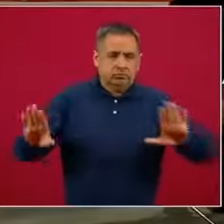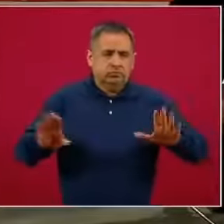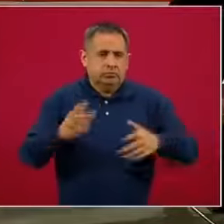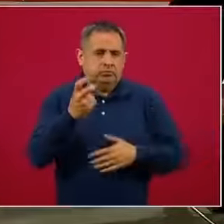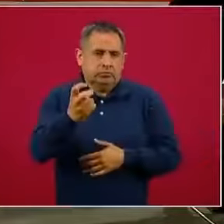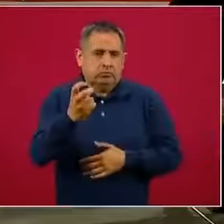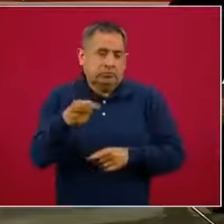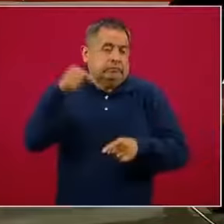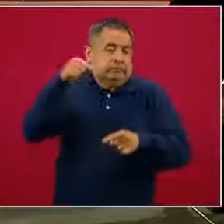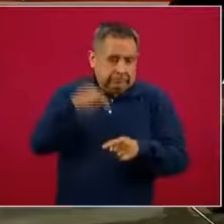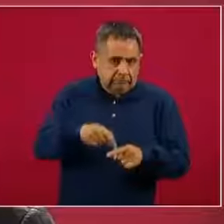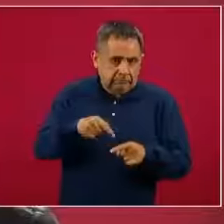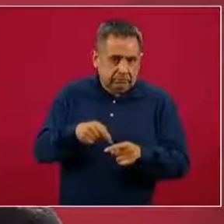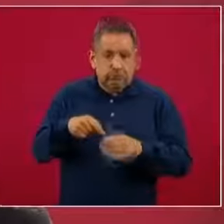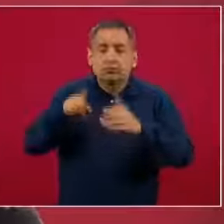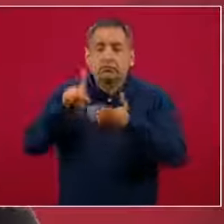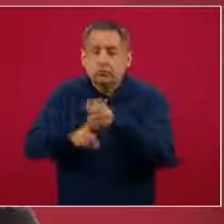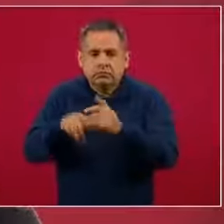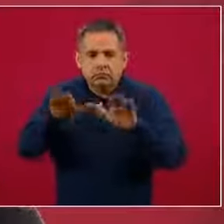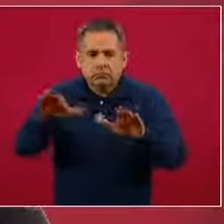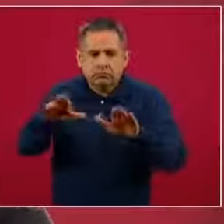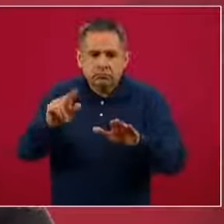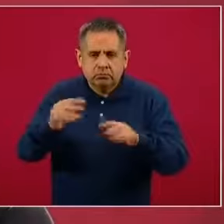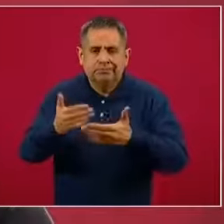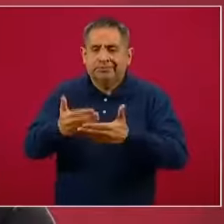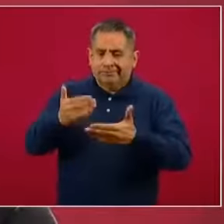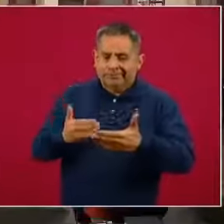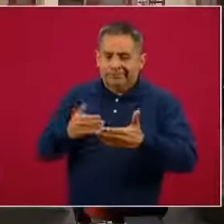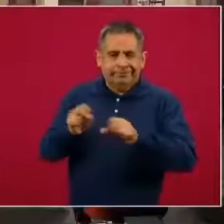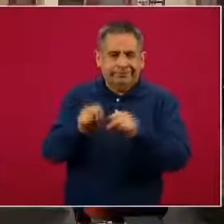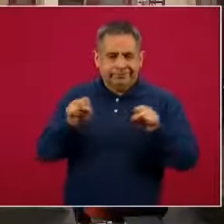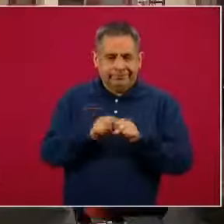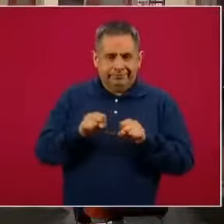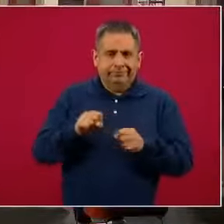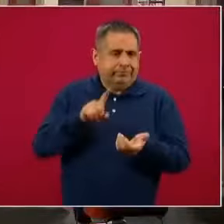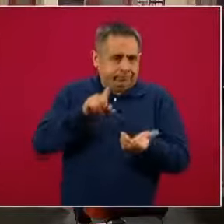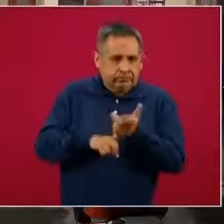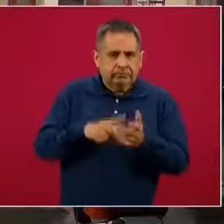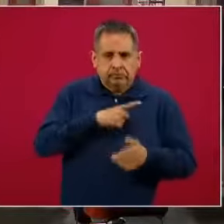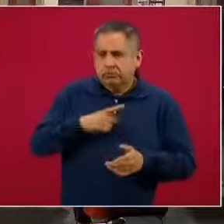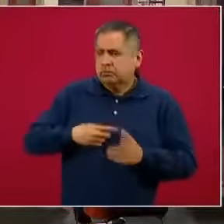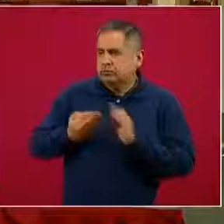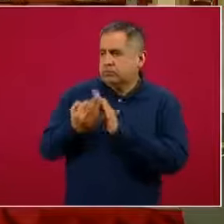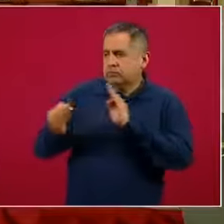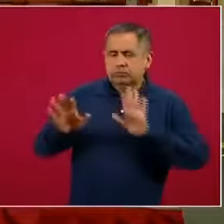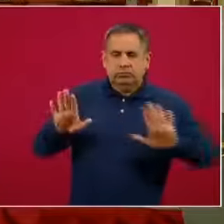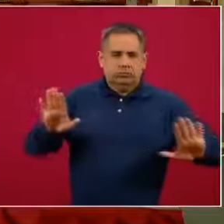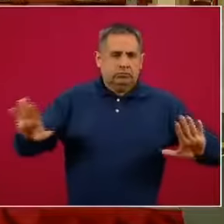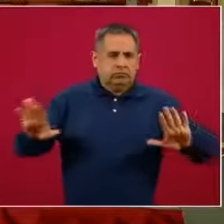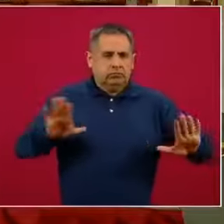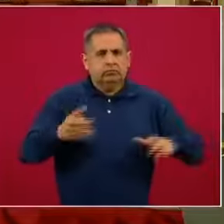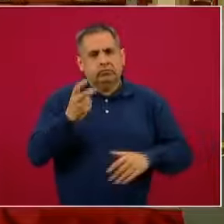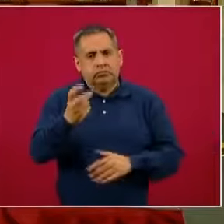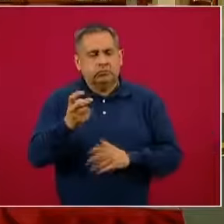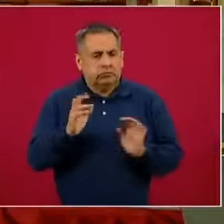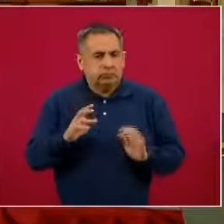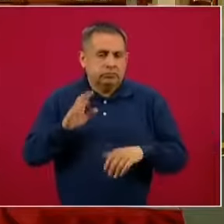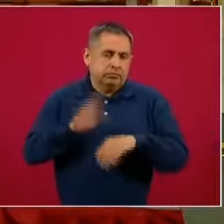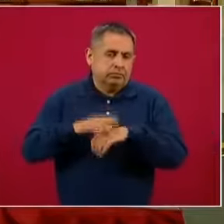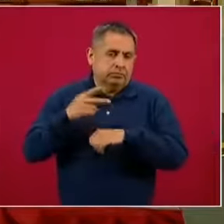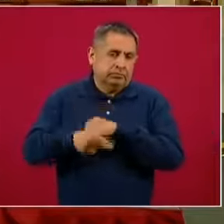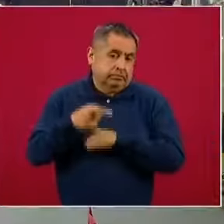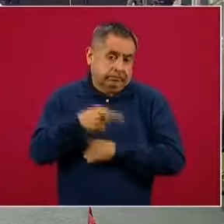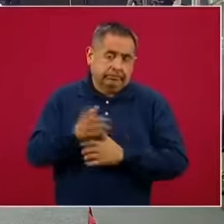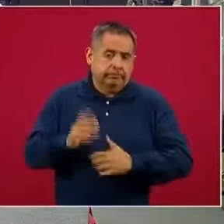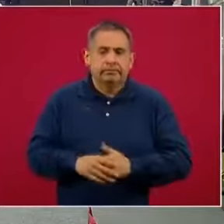es el sitio quizá durante todo el proceso de viaje en aeroplano donde pudiera estar el riesgo más